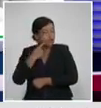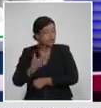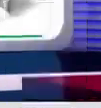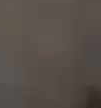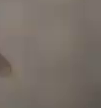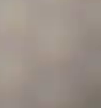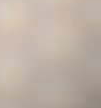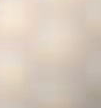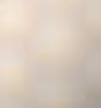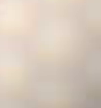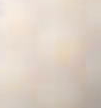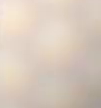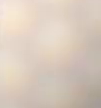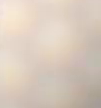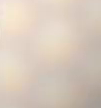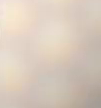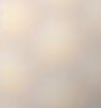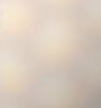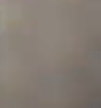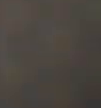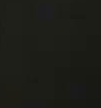anti-COVID-19.